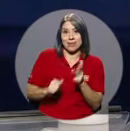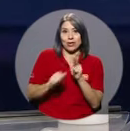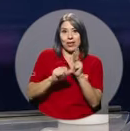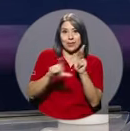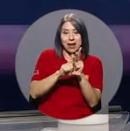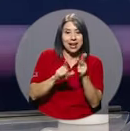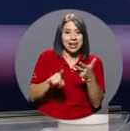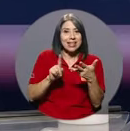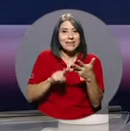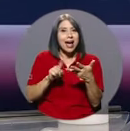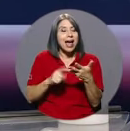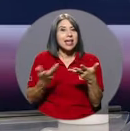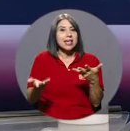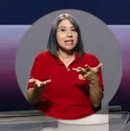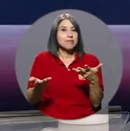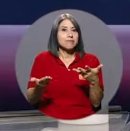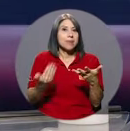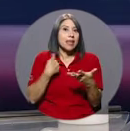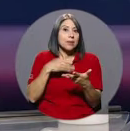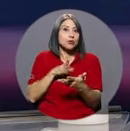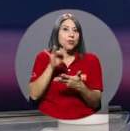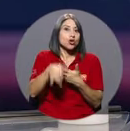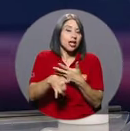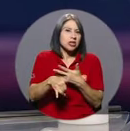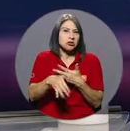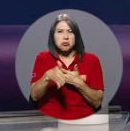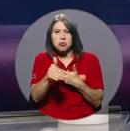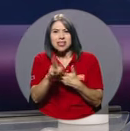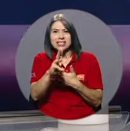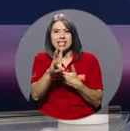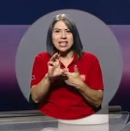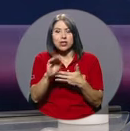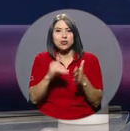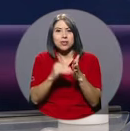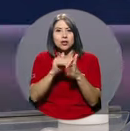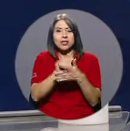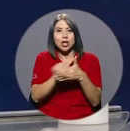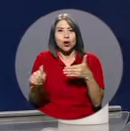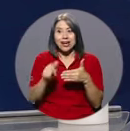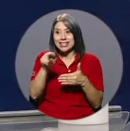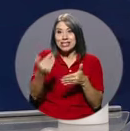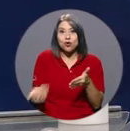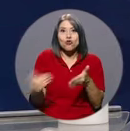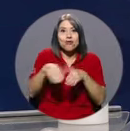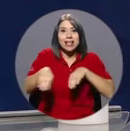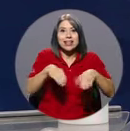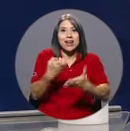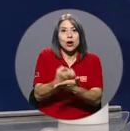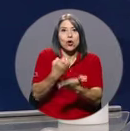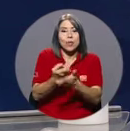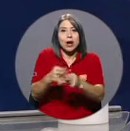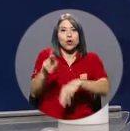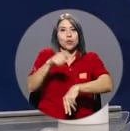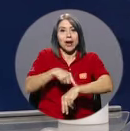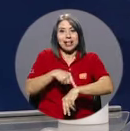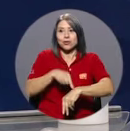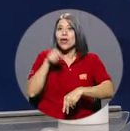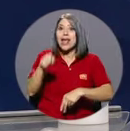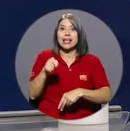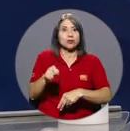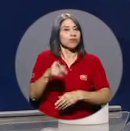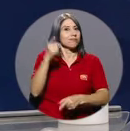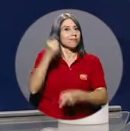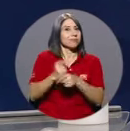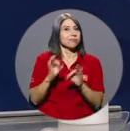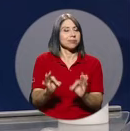de la Asamblea Legislativa, y tenemos básicamente por unos proyectos alrededor de 600 millones de dólares y eso reactiva la economía en el corto plazo. Ese es el mecanismo directo